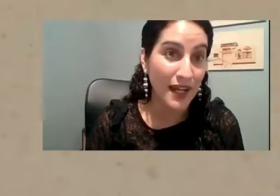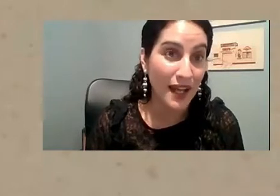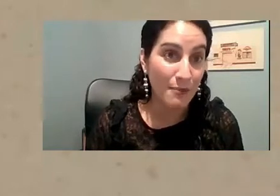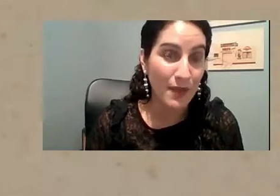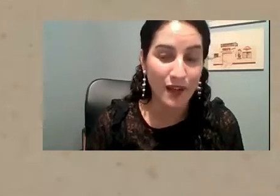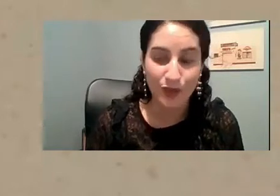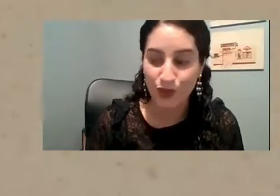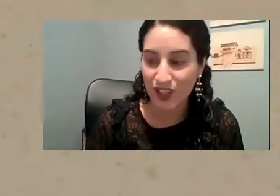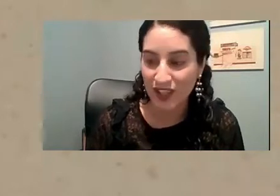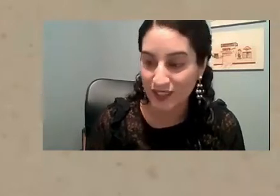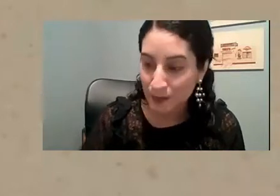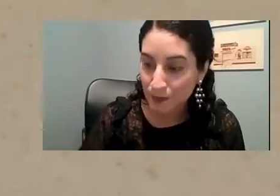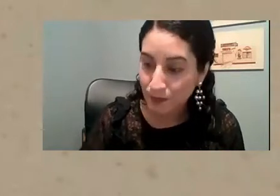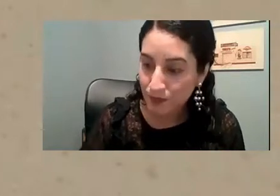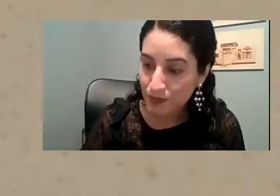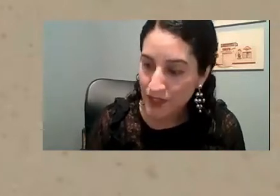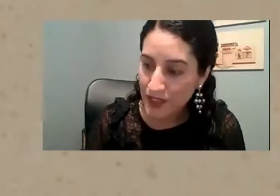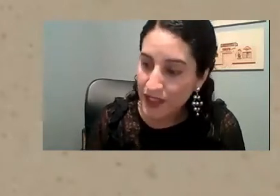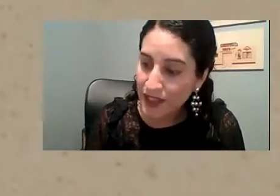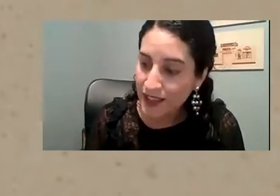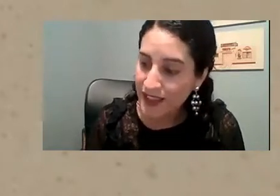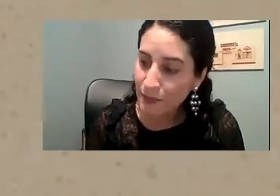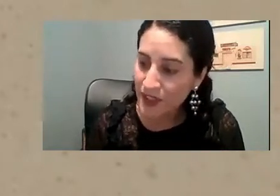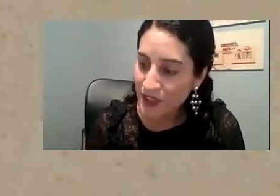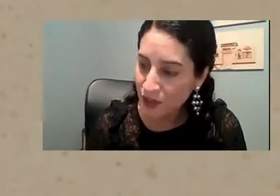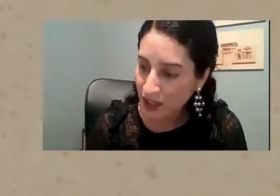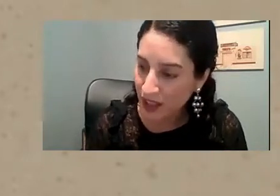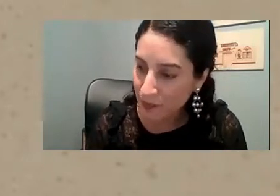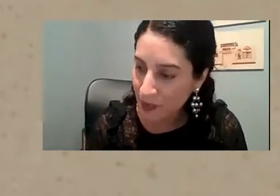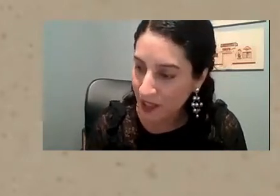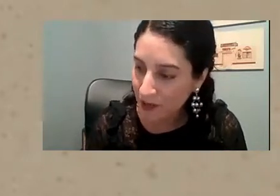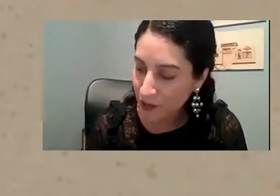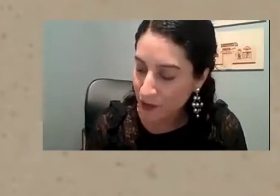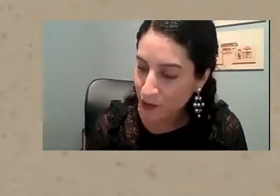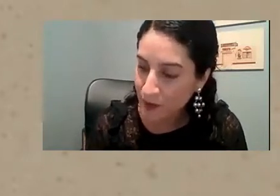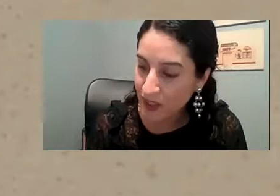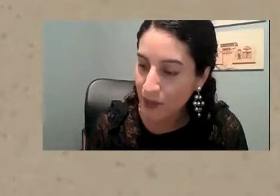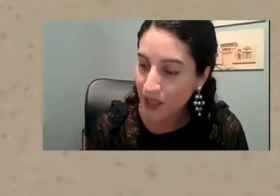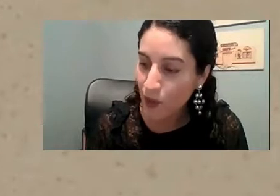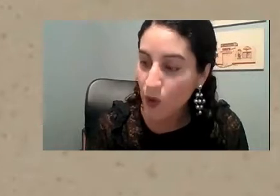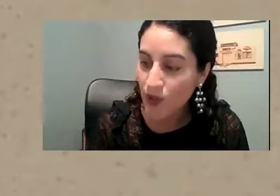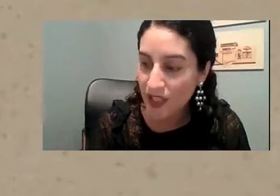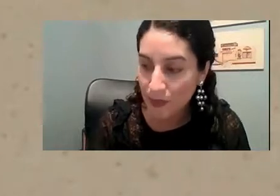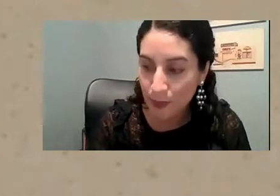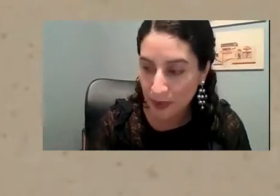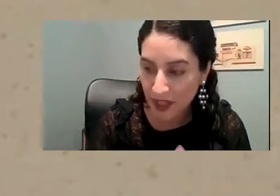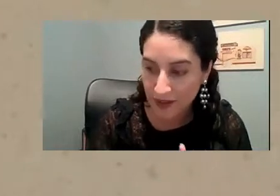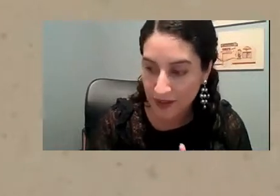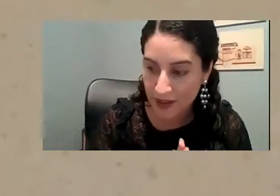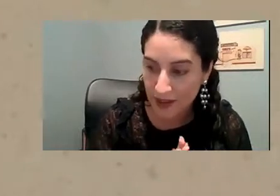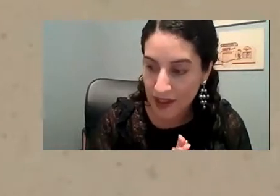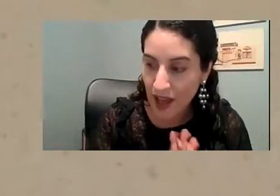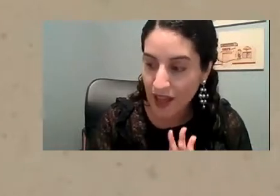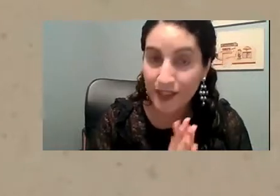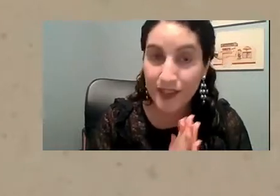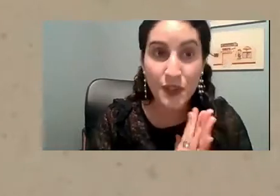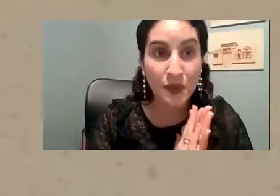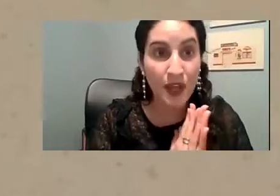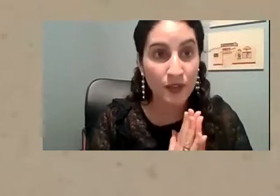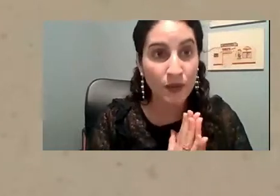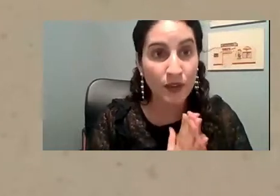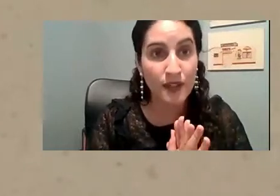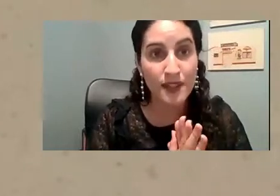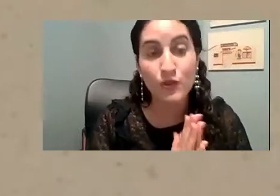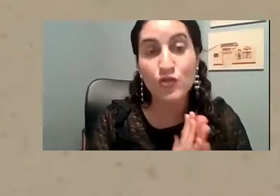directamente para los docentes. Quisiera mencionar, para no olvidarme, hay 2 cosas importantes. Al inicio